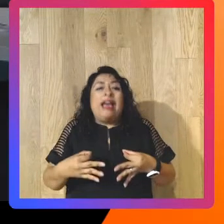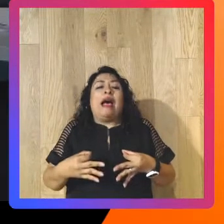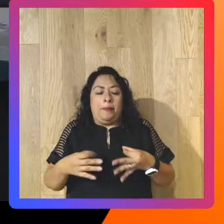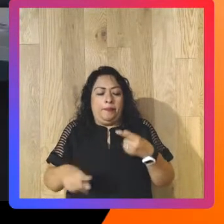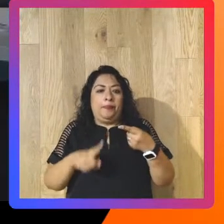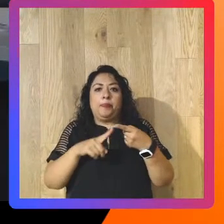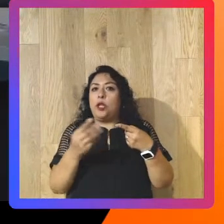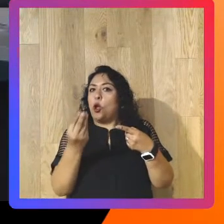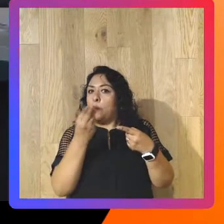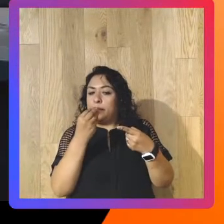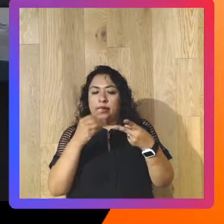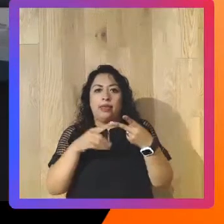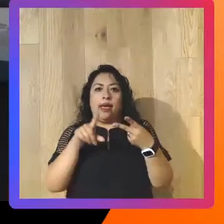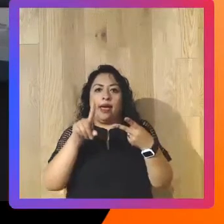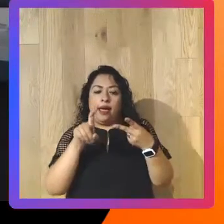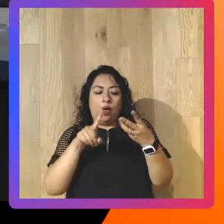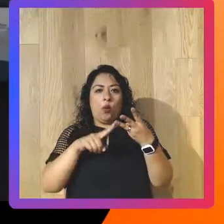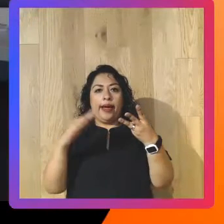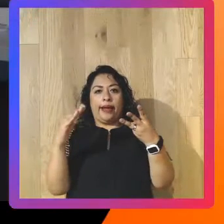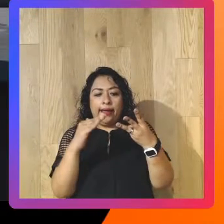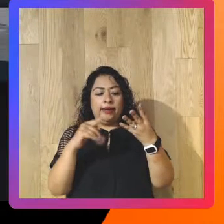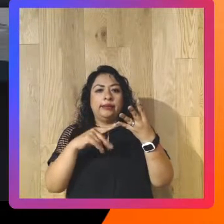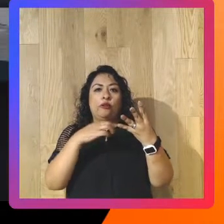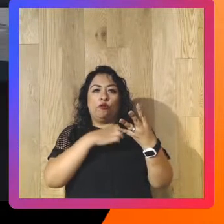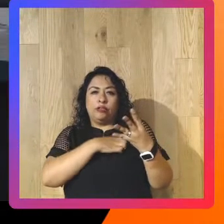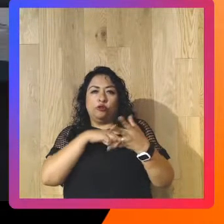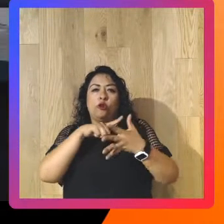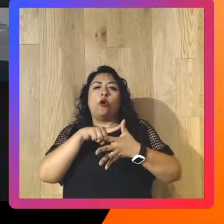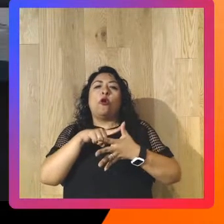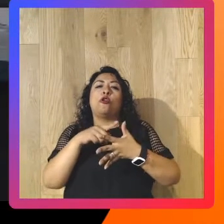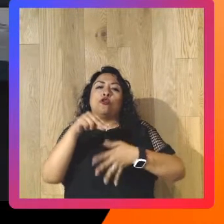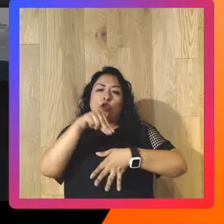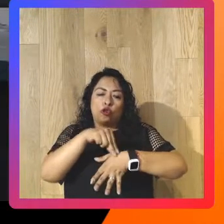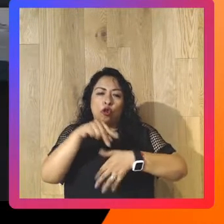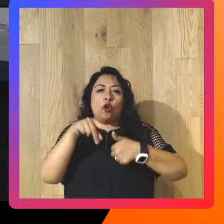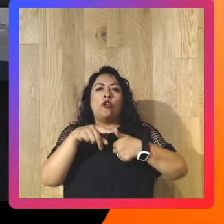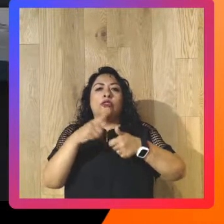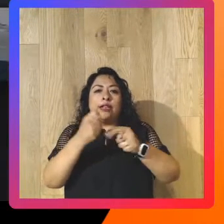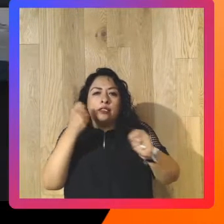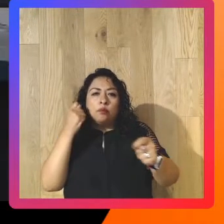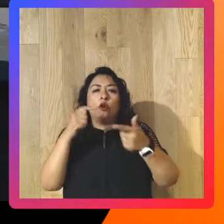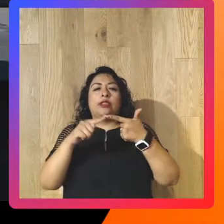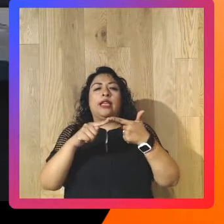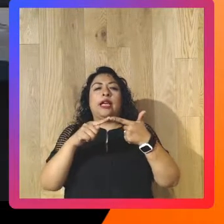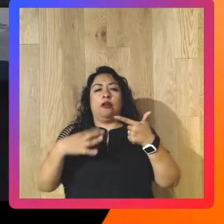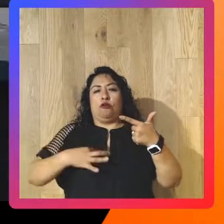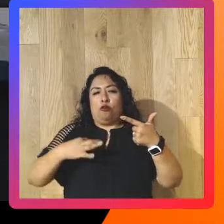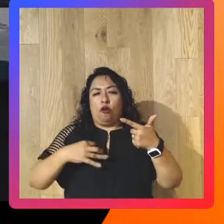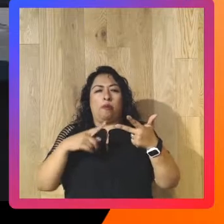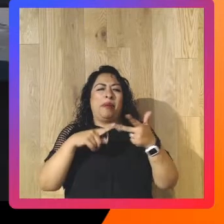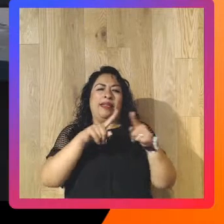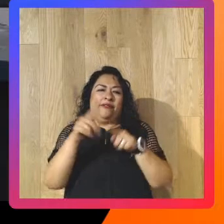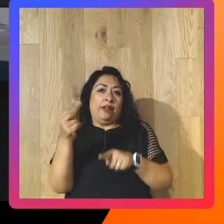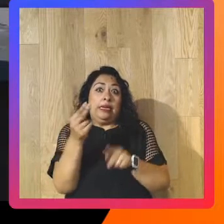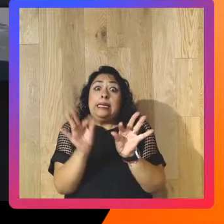incluyen alimento, agua, vivienda, educación, asistencia médica, transporte, ropa y otras